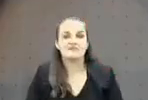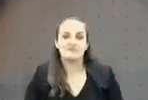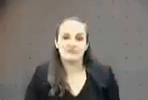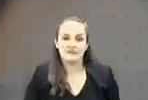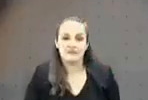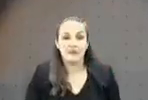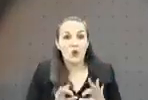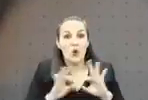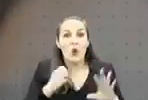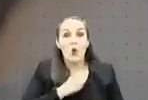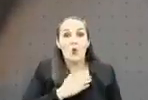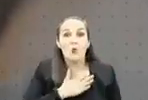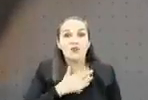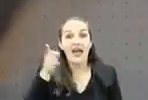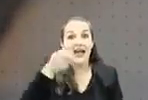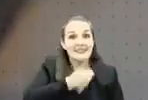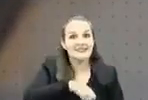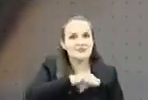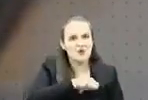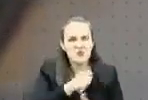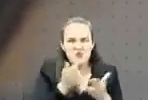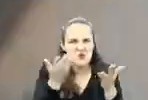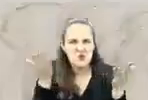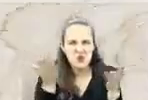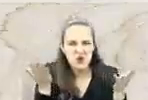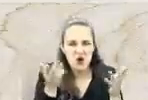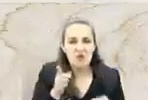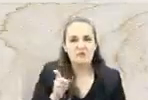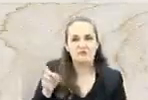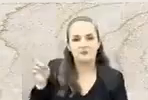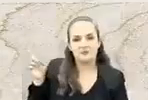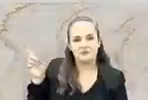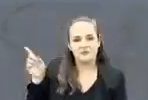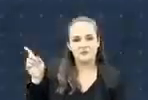En oportunidades de becas en España, vaya a la página